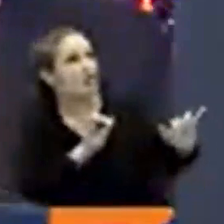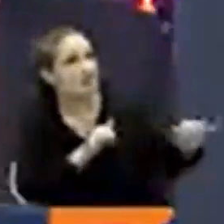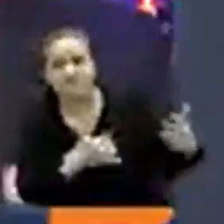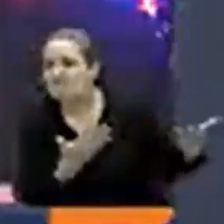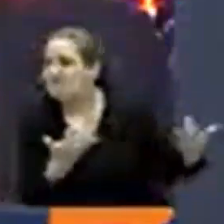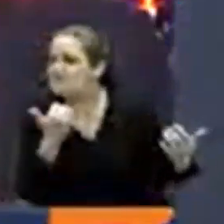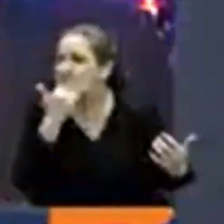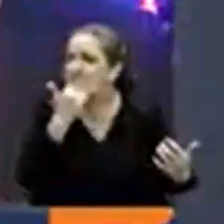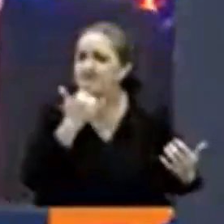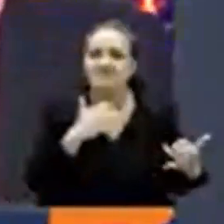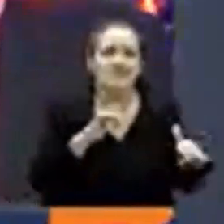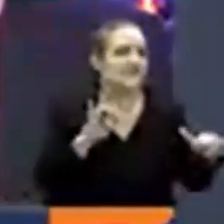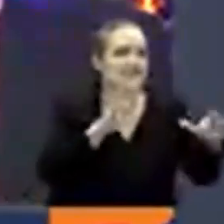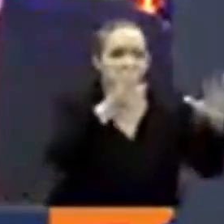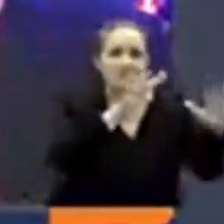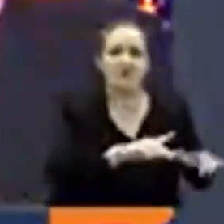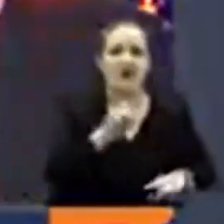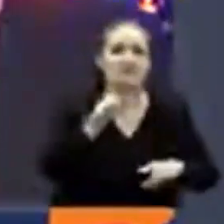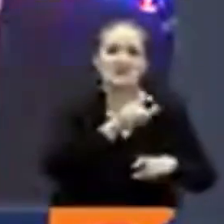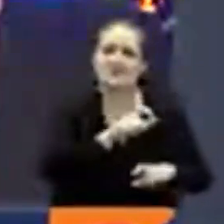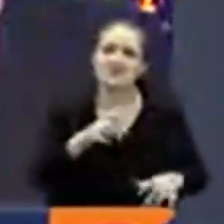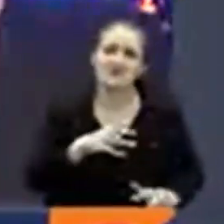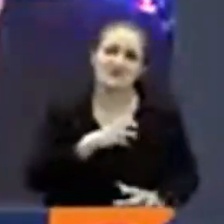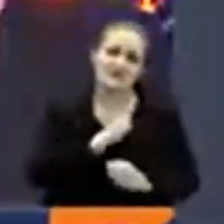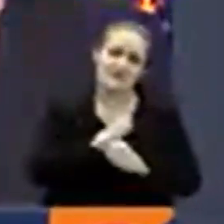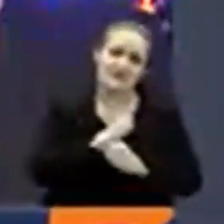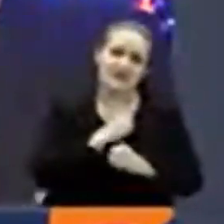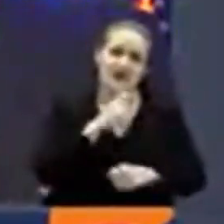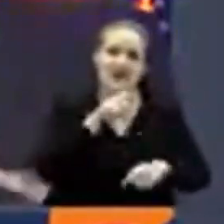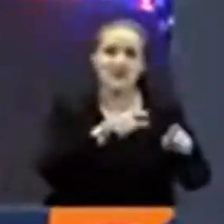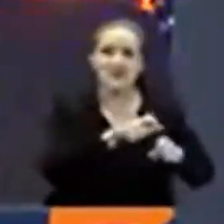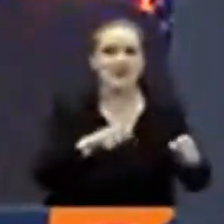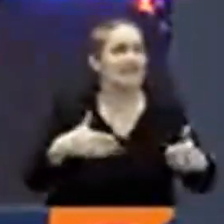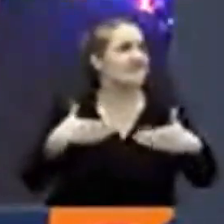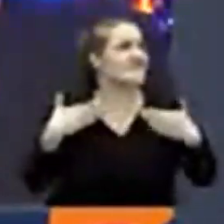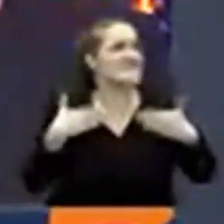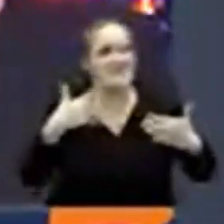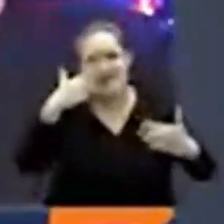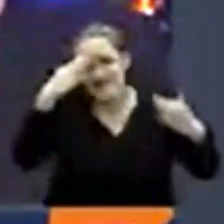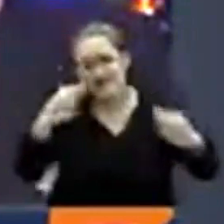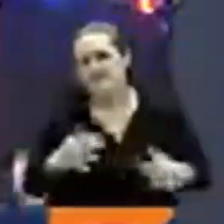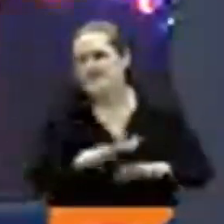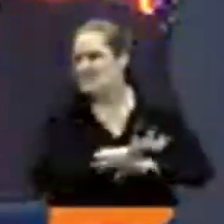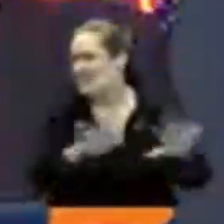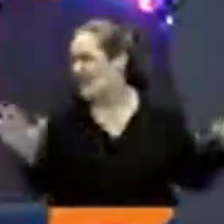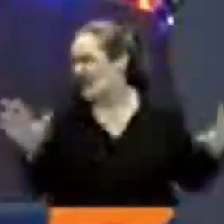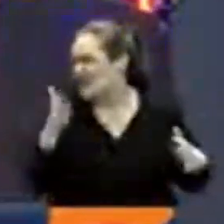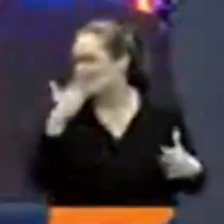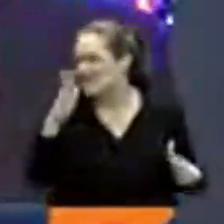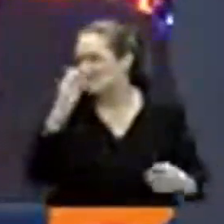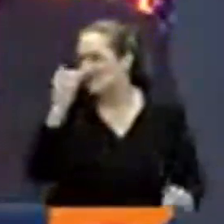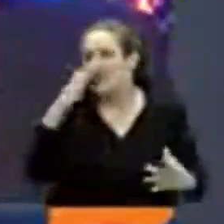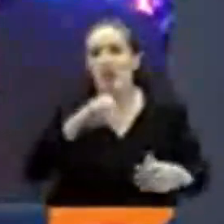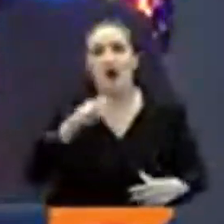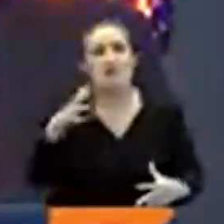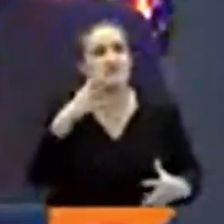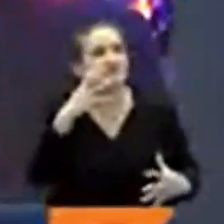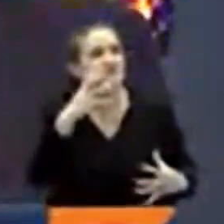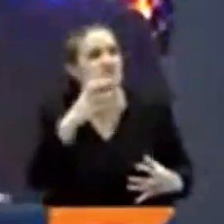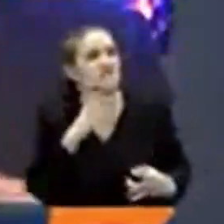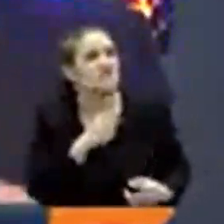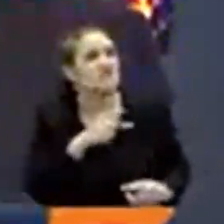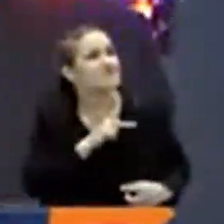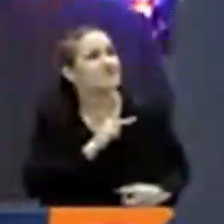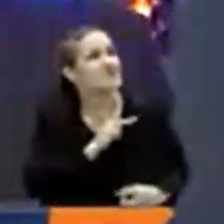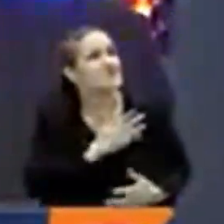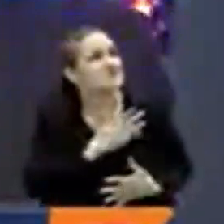las sensaciones encontradas. Unos manifestaron, por supuesto, alegría porque se termina esta historia para ellos, pero otro, tristeza del patrimonio